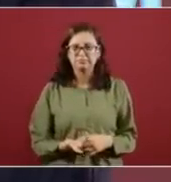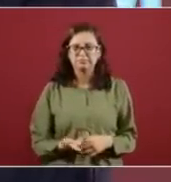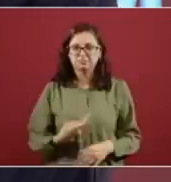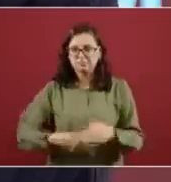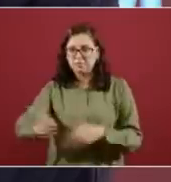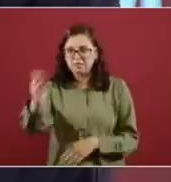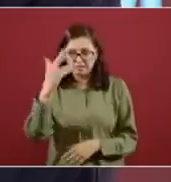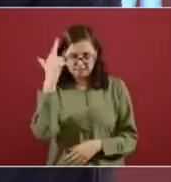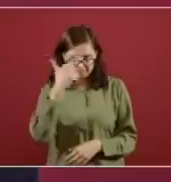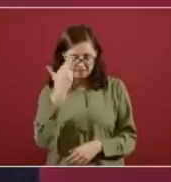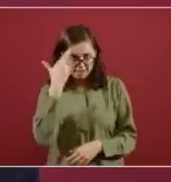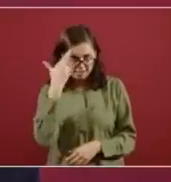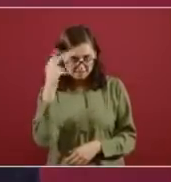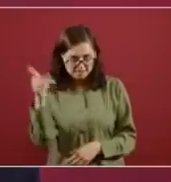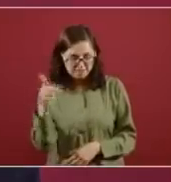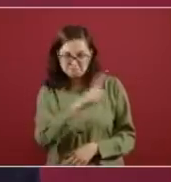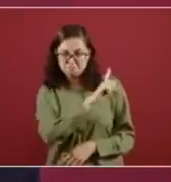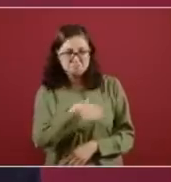rey